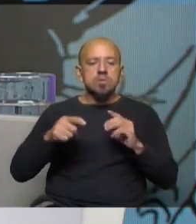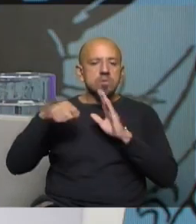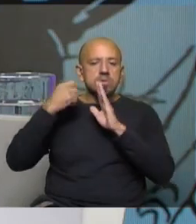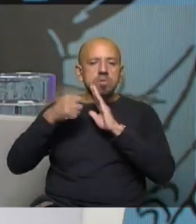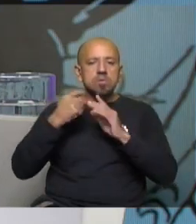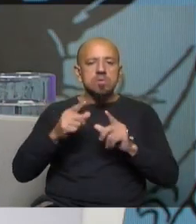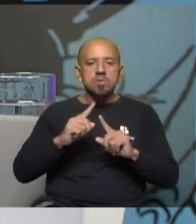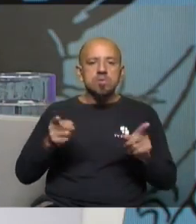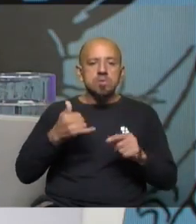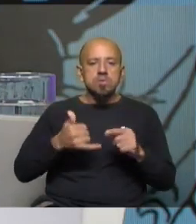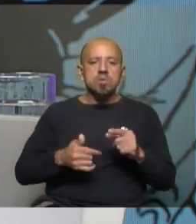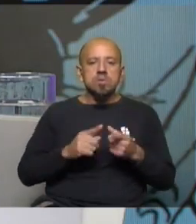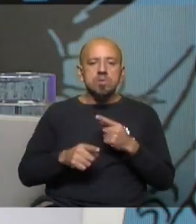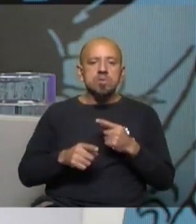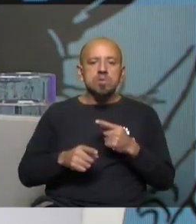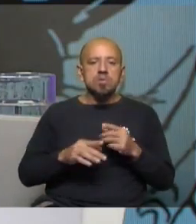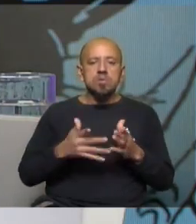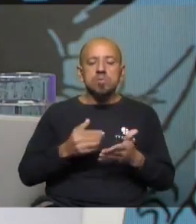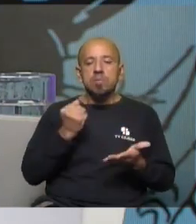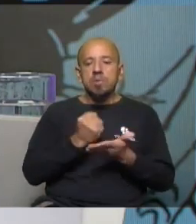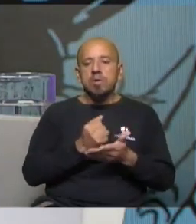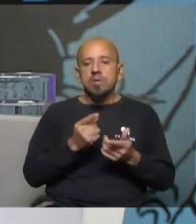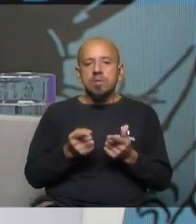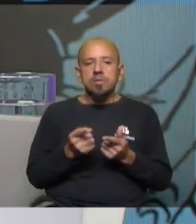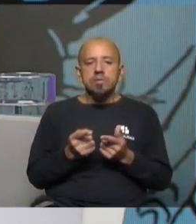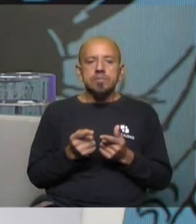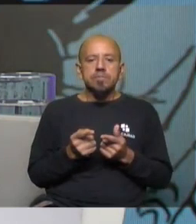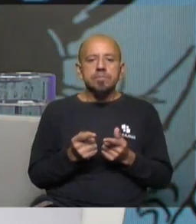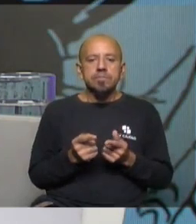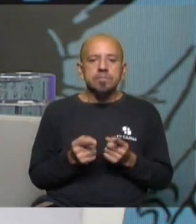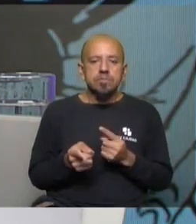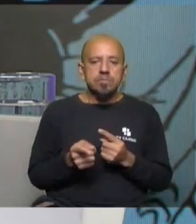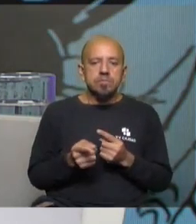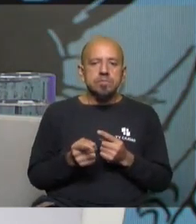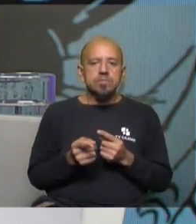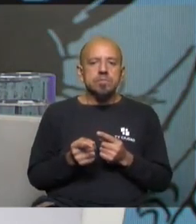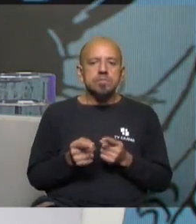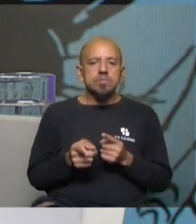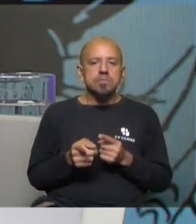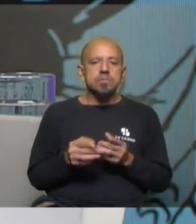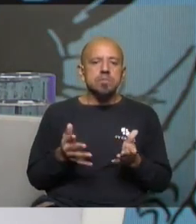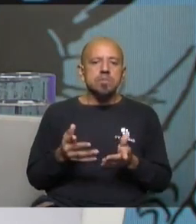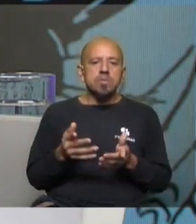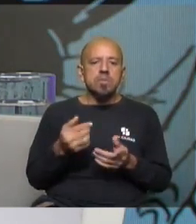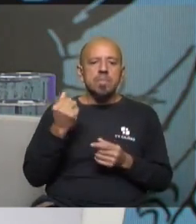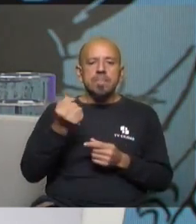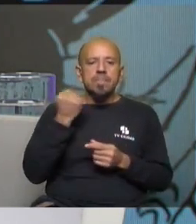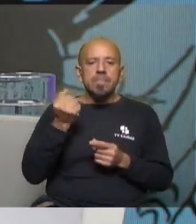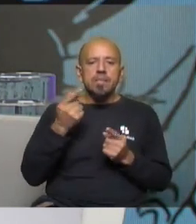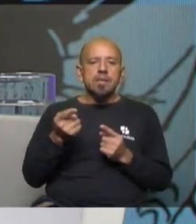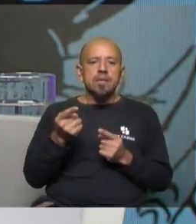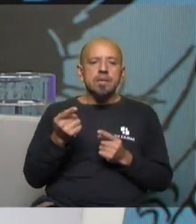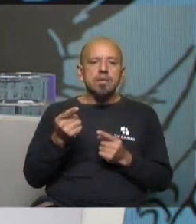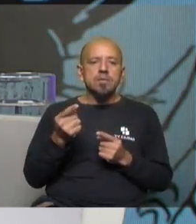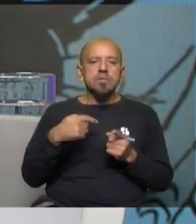no la tiene otras artes y ese es un sello de la historieta y después lo que tenés son los distintos tamaños que le da distinta importancia a los cuadritos no y